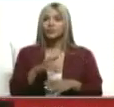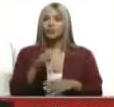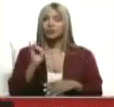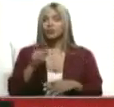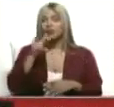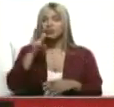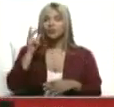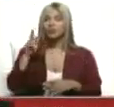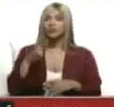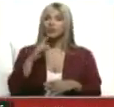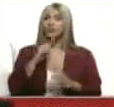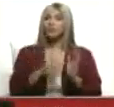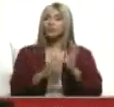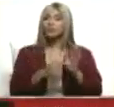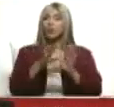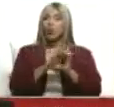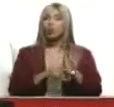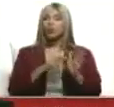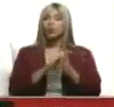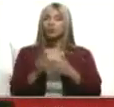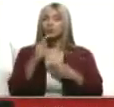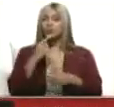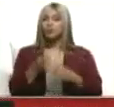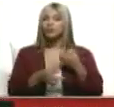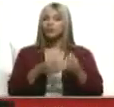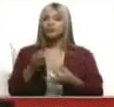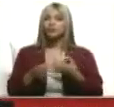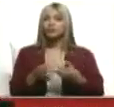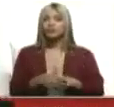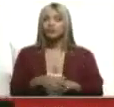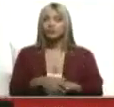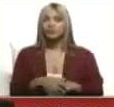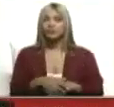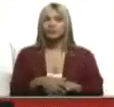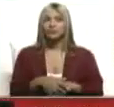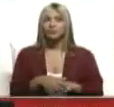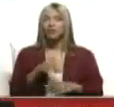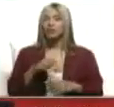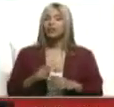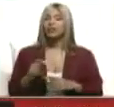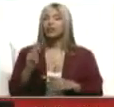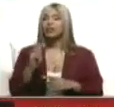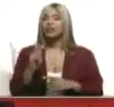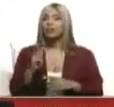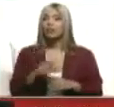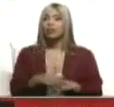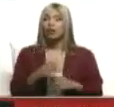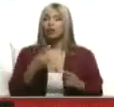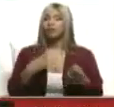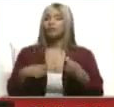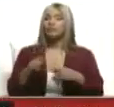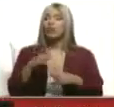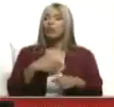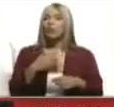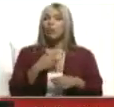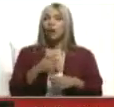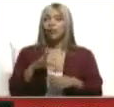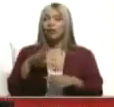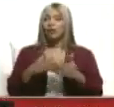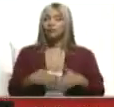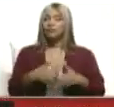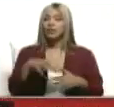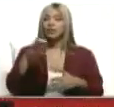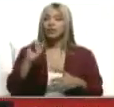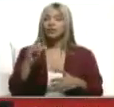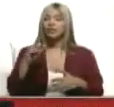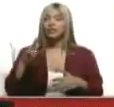de la República ha emitido un comunicado en función a lo que ha declarado este tribunal de subastar o de la posible subasta